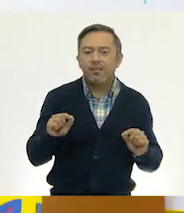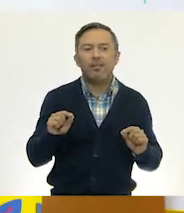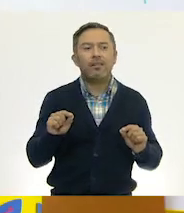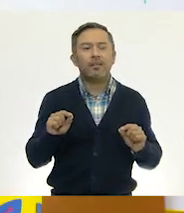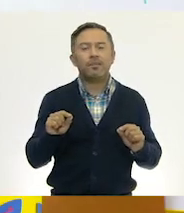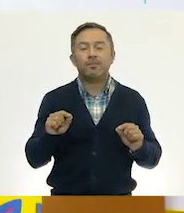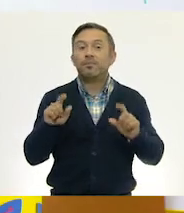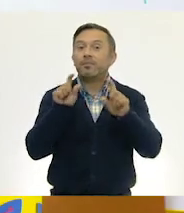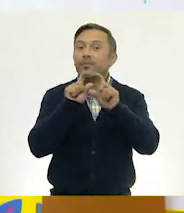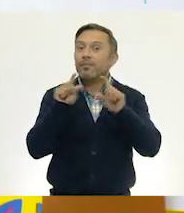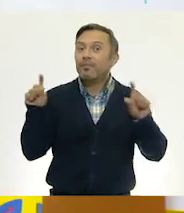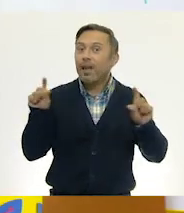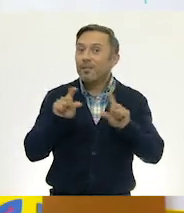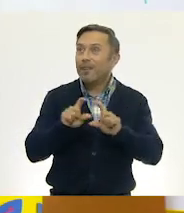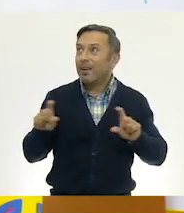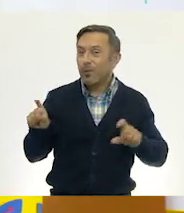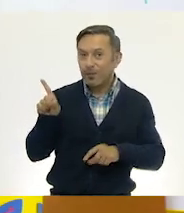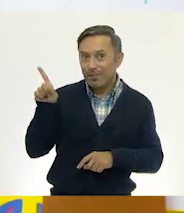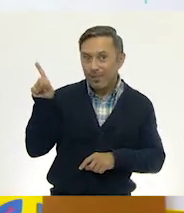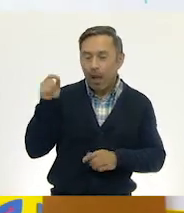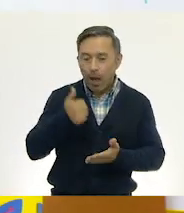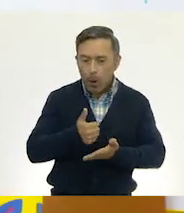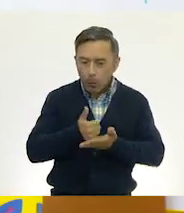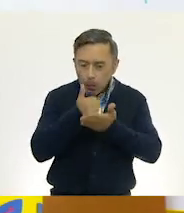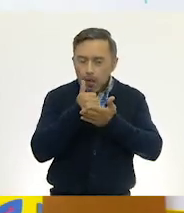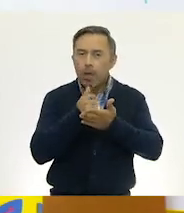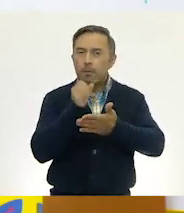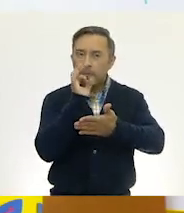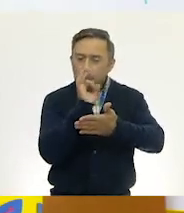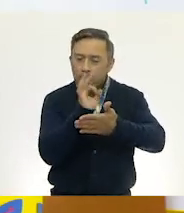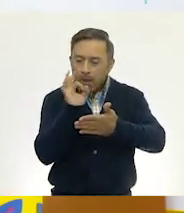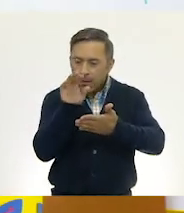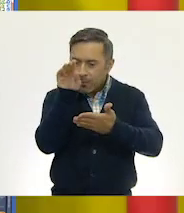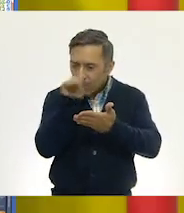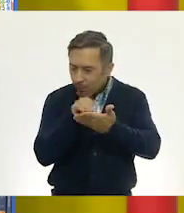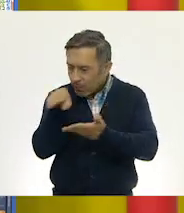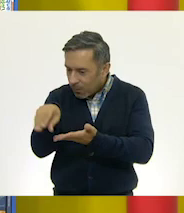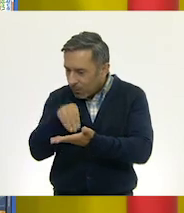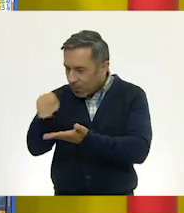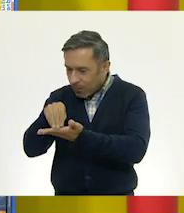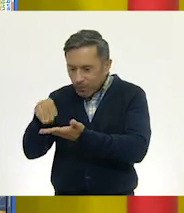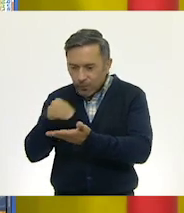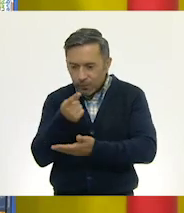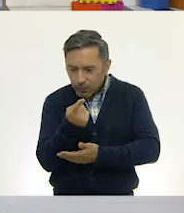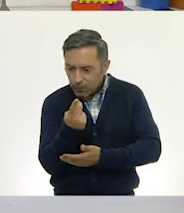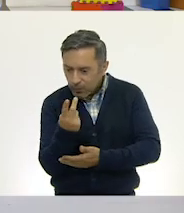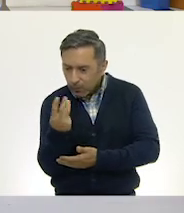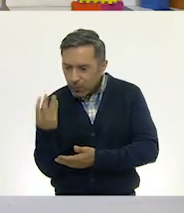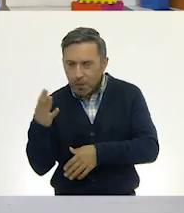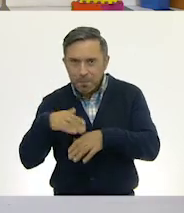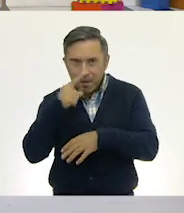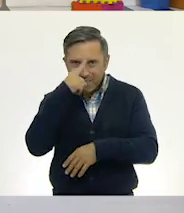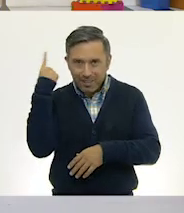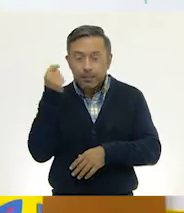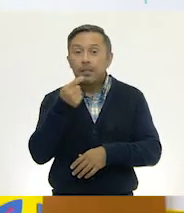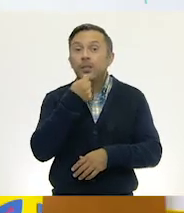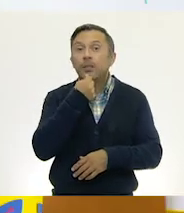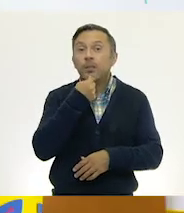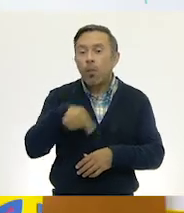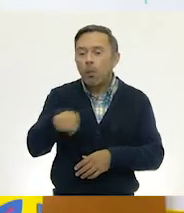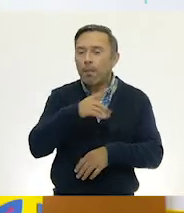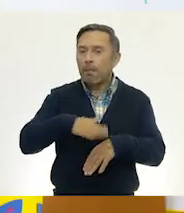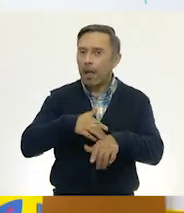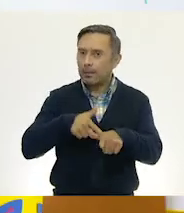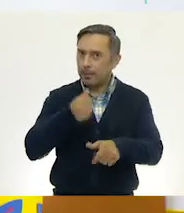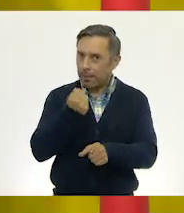los tableros que nos facilitaron mucho el contar. Por supuesto. Yo espero que nuestros niños y niñas en casa sigan practicando y hagan este